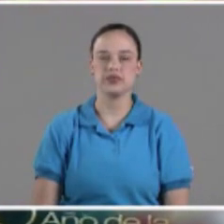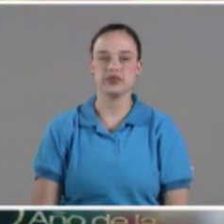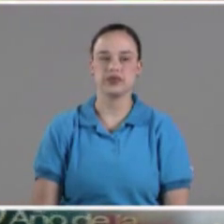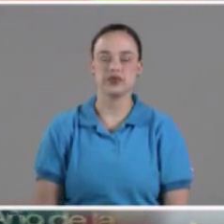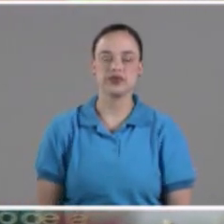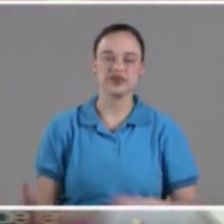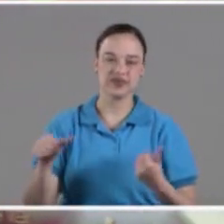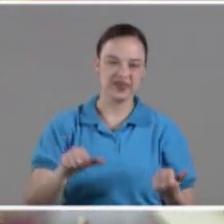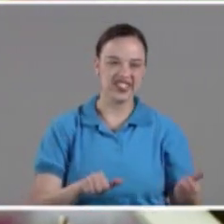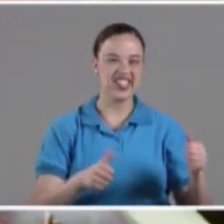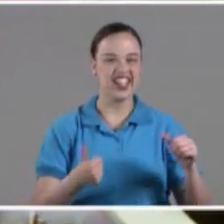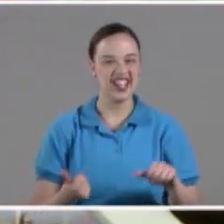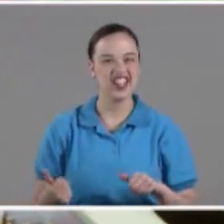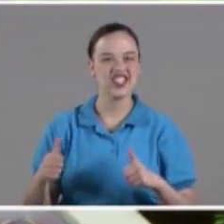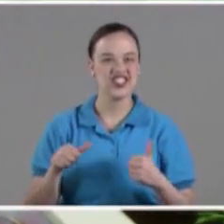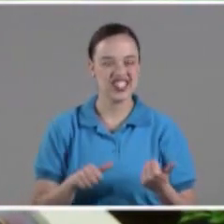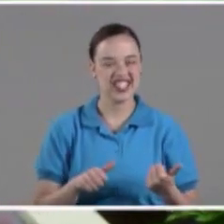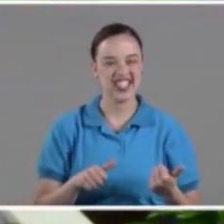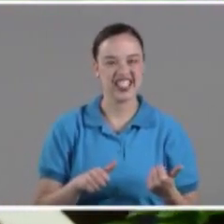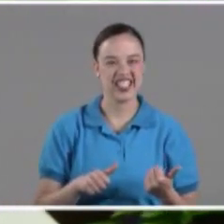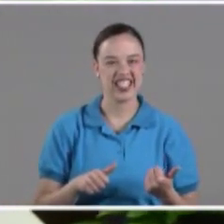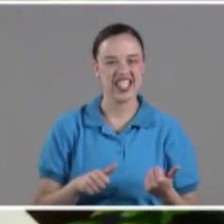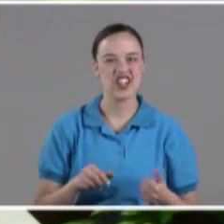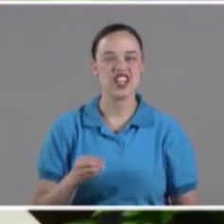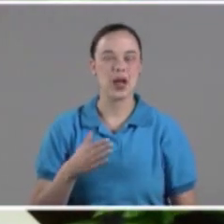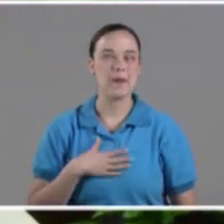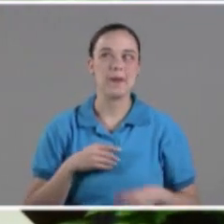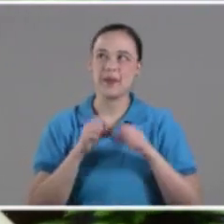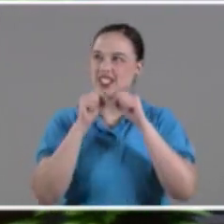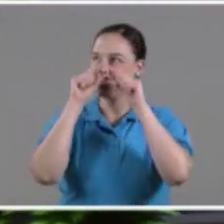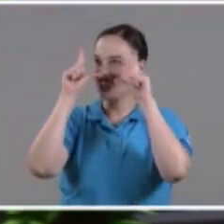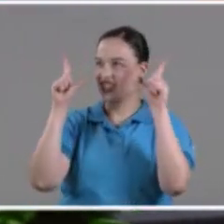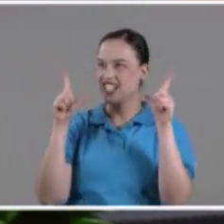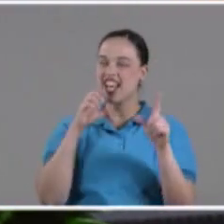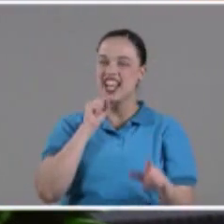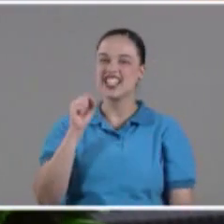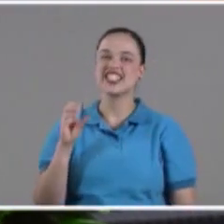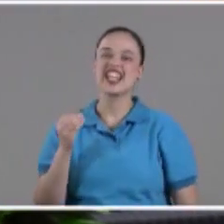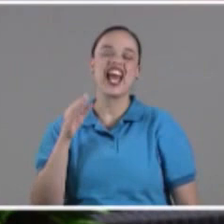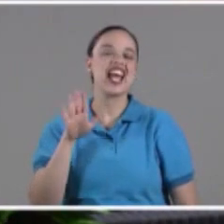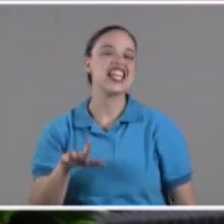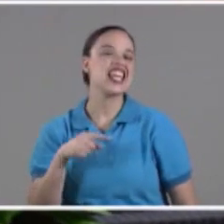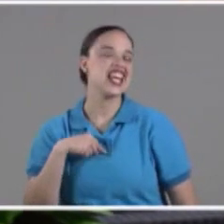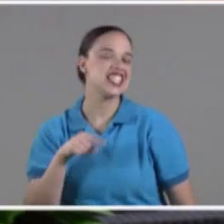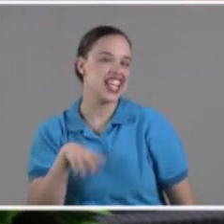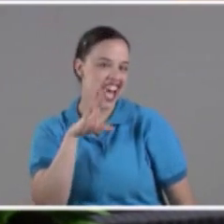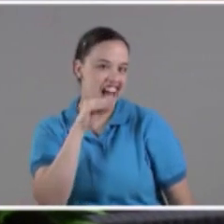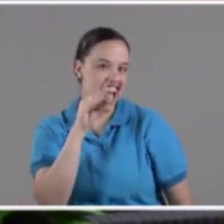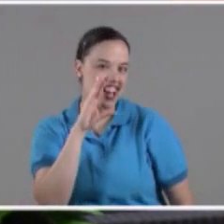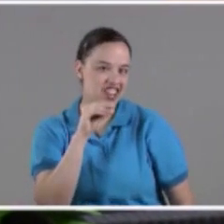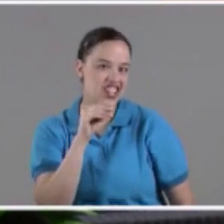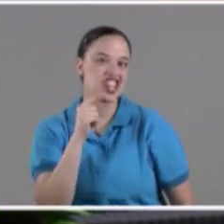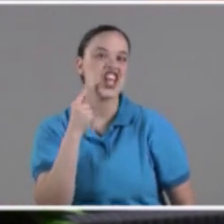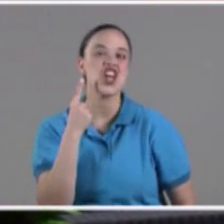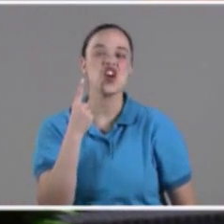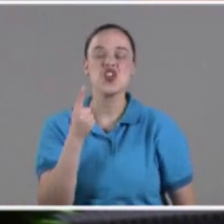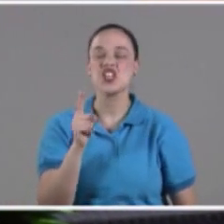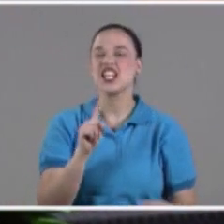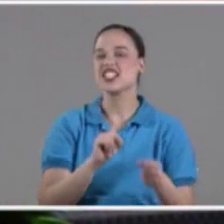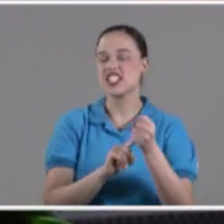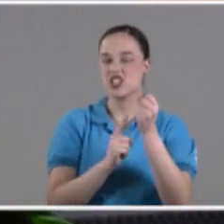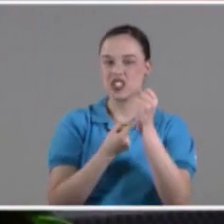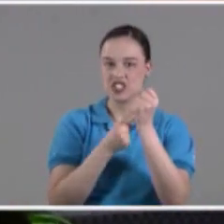Aleluya y lo que a mí me impresiona Es que aquí está hablando de una